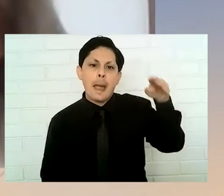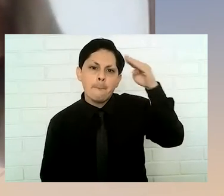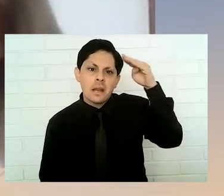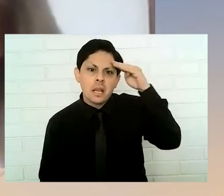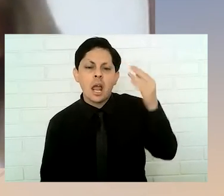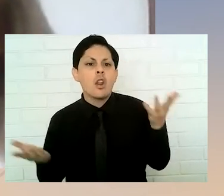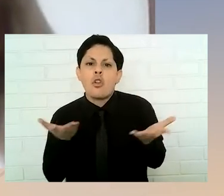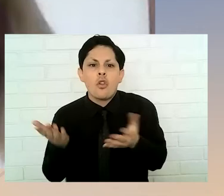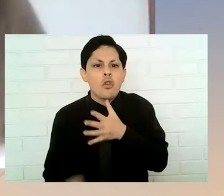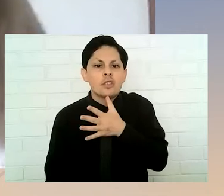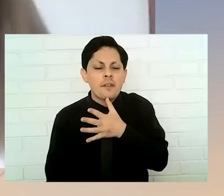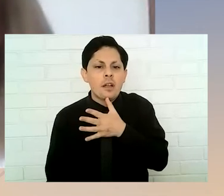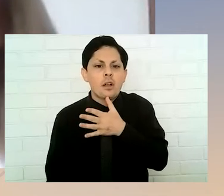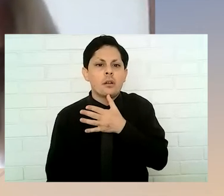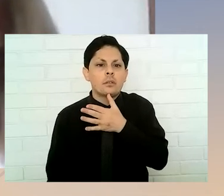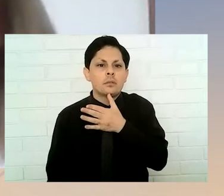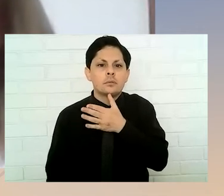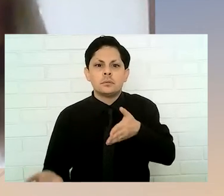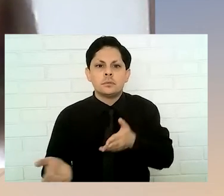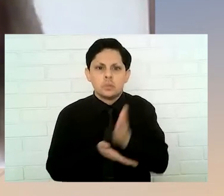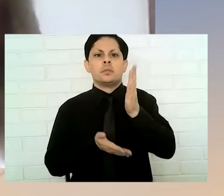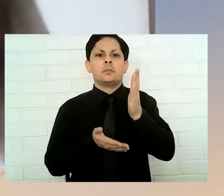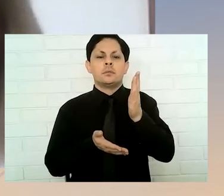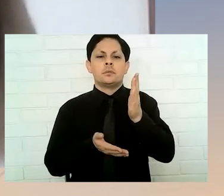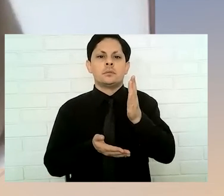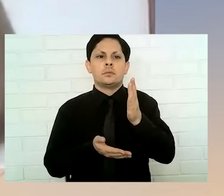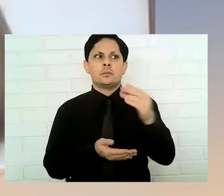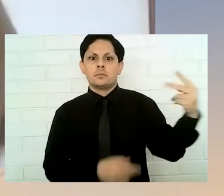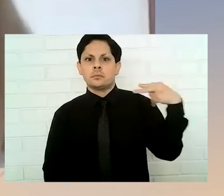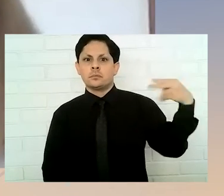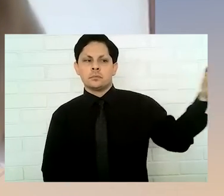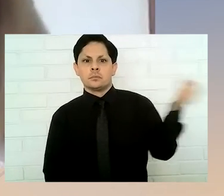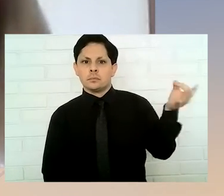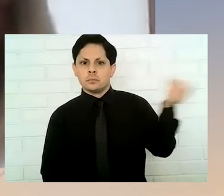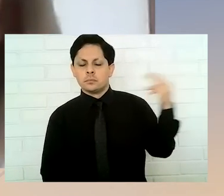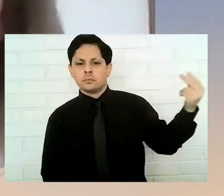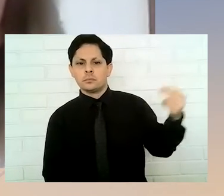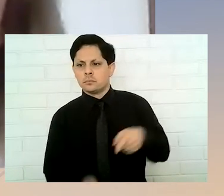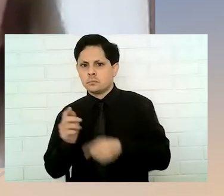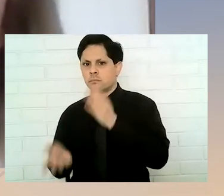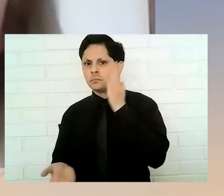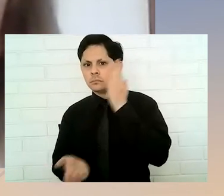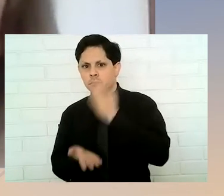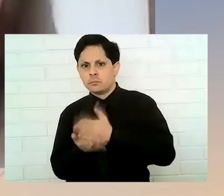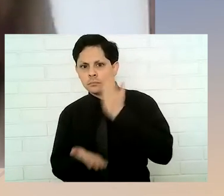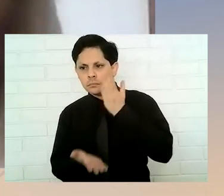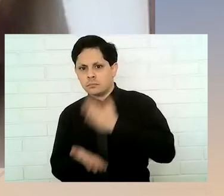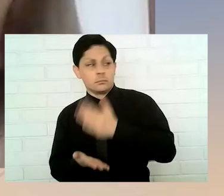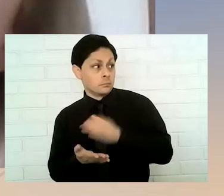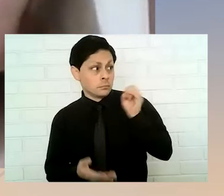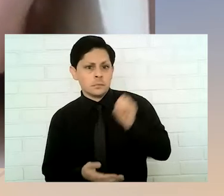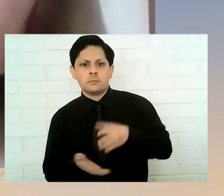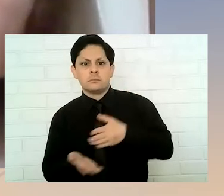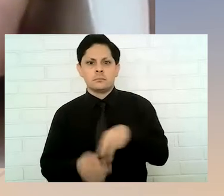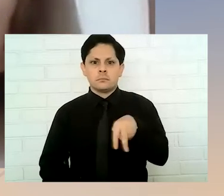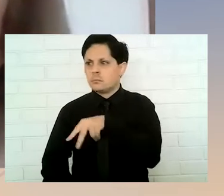cómo hacerlo, y parte con una exigencia, es muy difícil. Tampoco a uno le funcionaría. Entonces